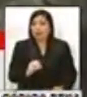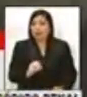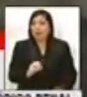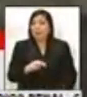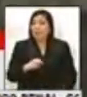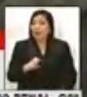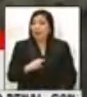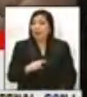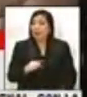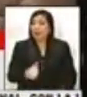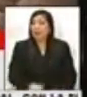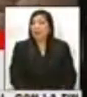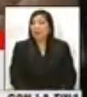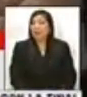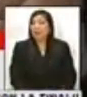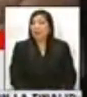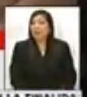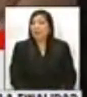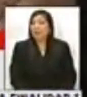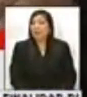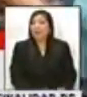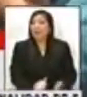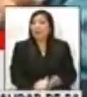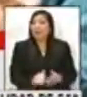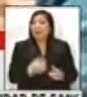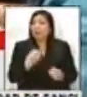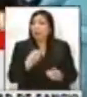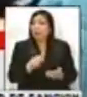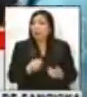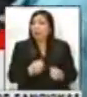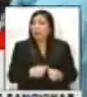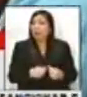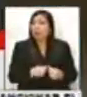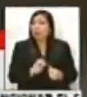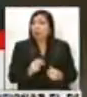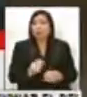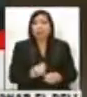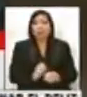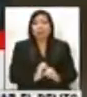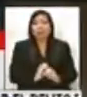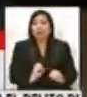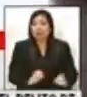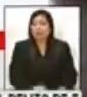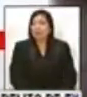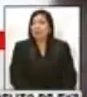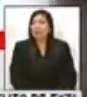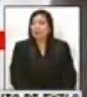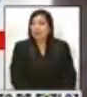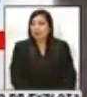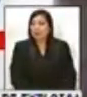sobre presunto dolo en dicho proceso de inscripción, a la luz de las cifras, no se sostienen. Organización y ejecución de...